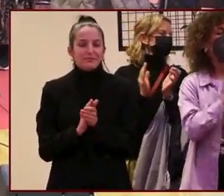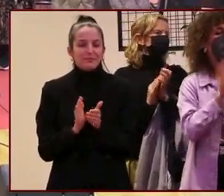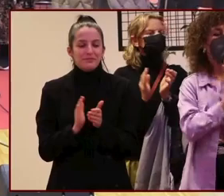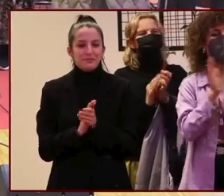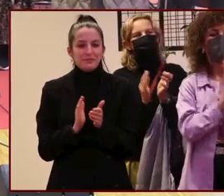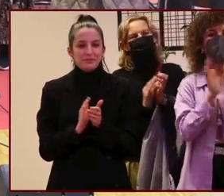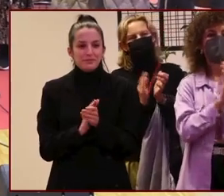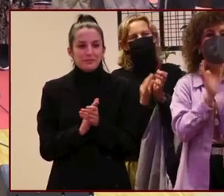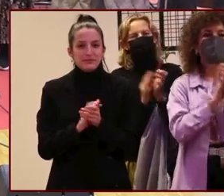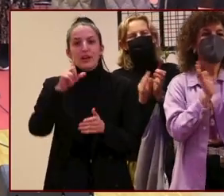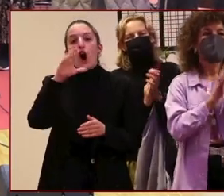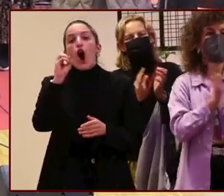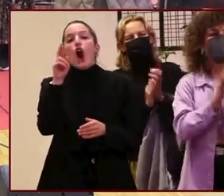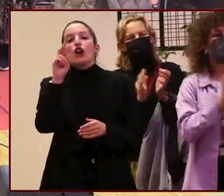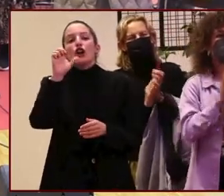lorena